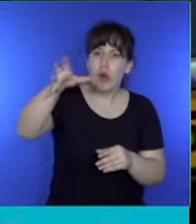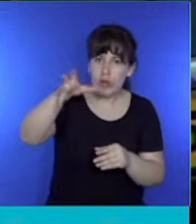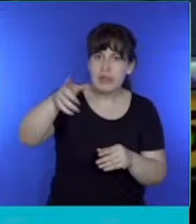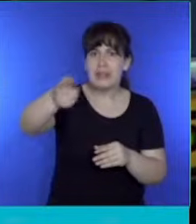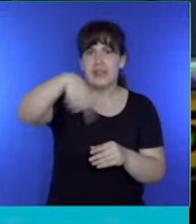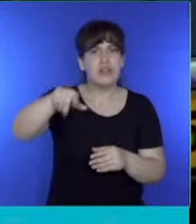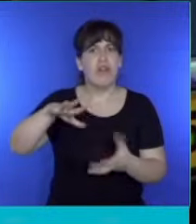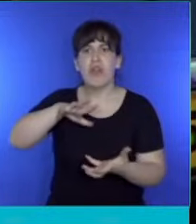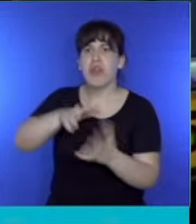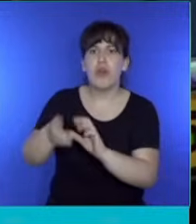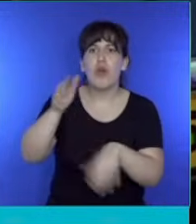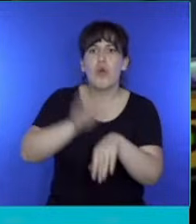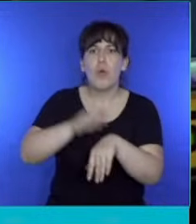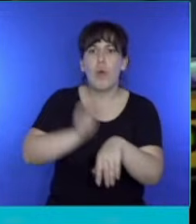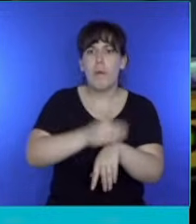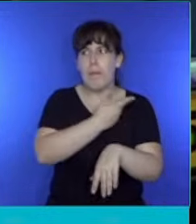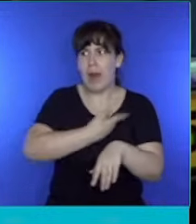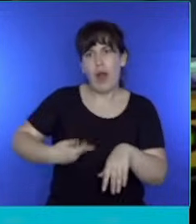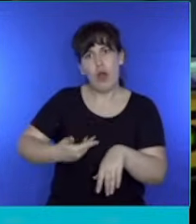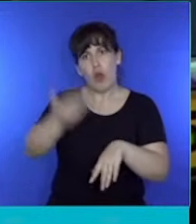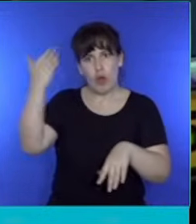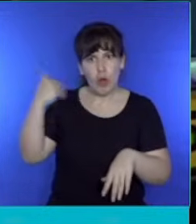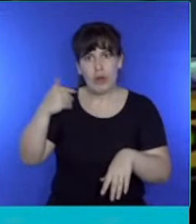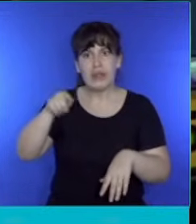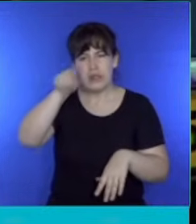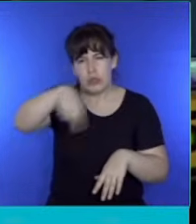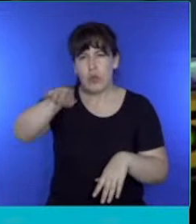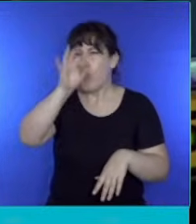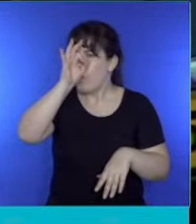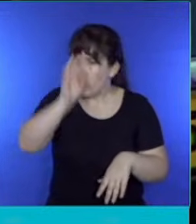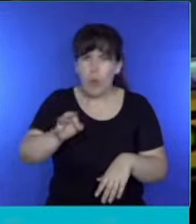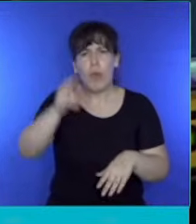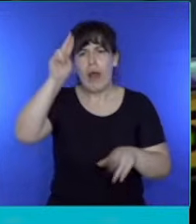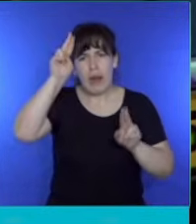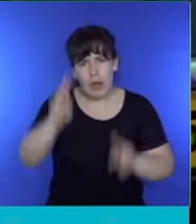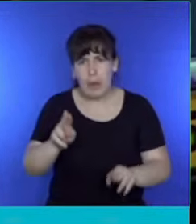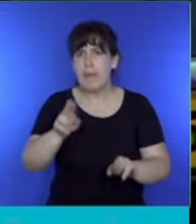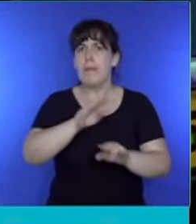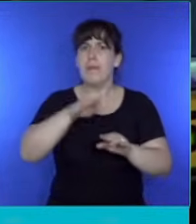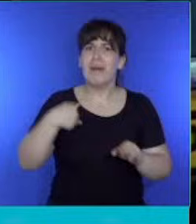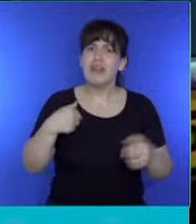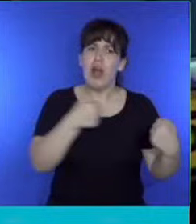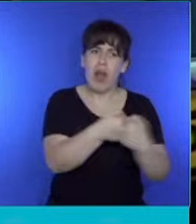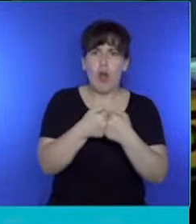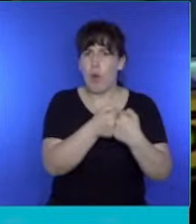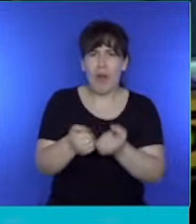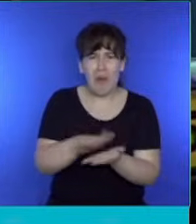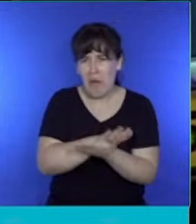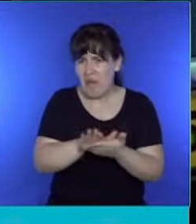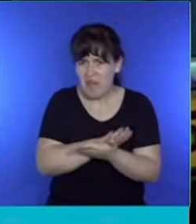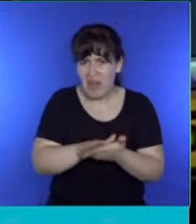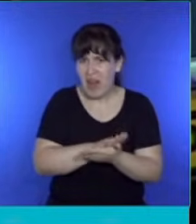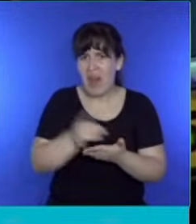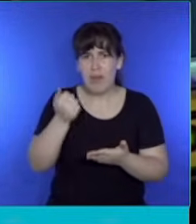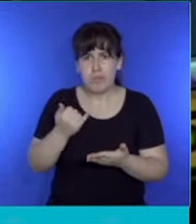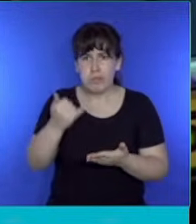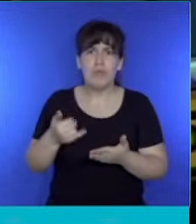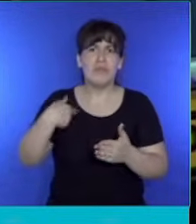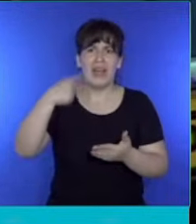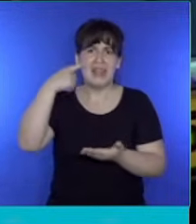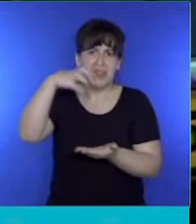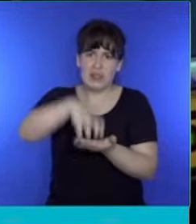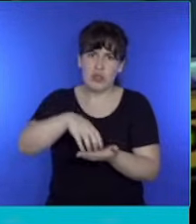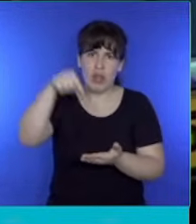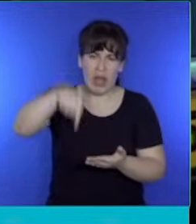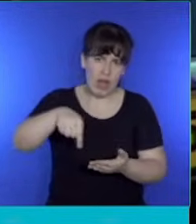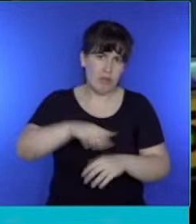fueron cercenados por un gobierno que nunca respetó ninguno de los acuerdos básicos e institucionales que tiene